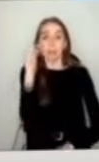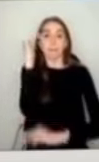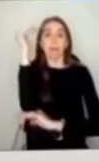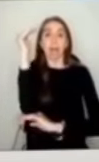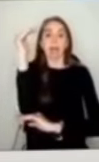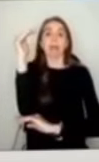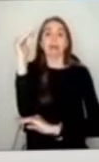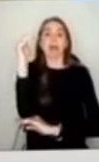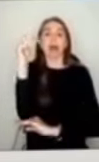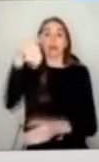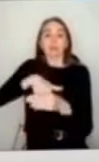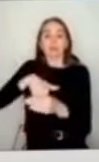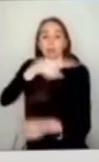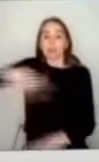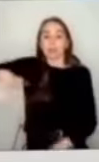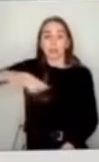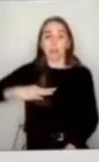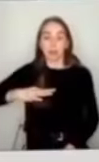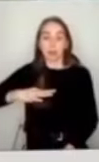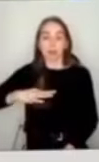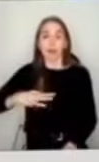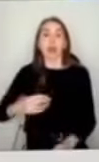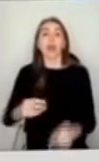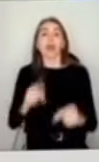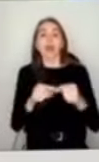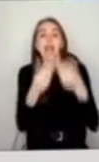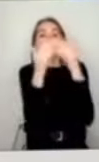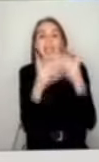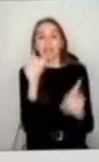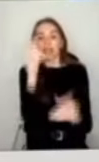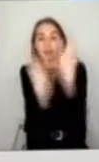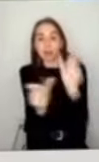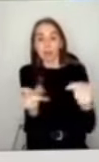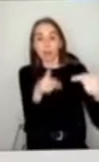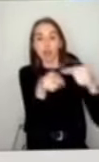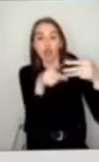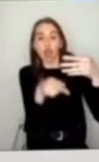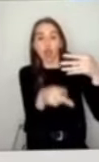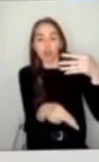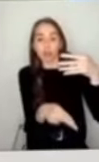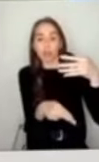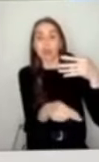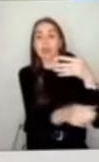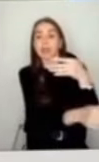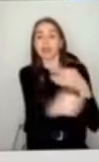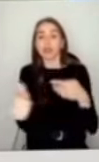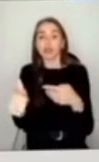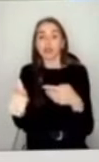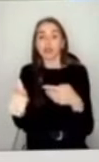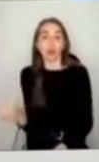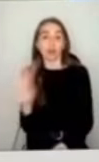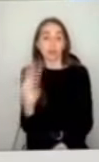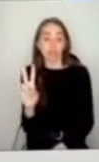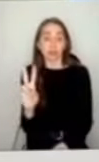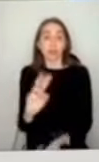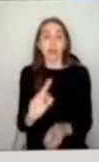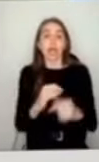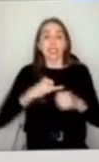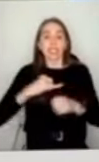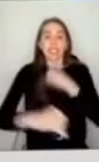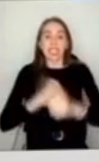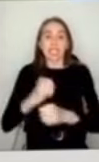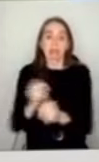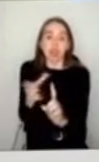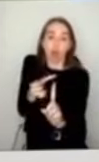mismo tiempo de seguir coartando las libertades individuales de todos sus connacionales, perpetuando un régimen de opresión que